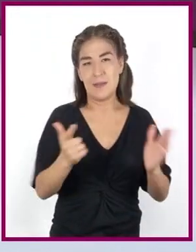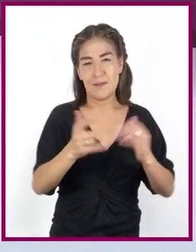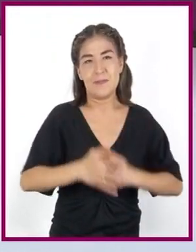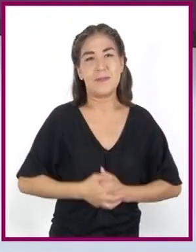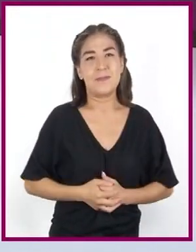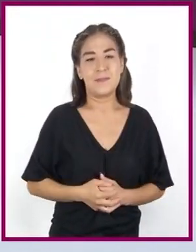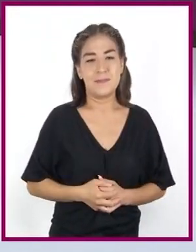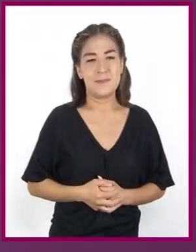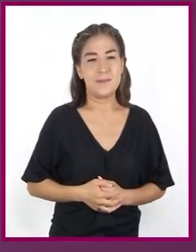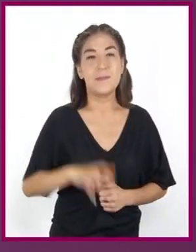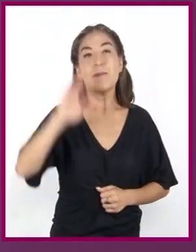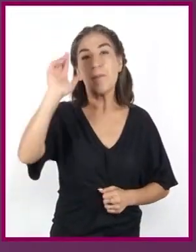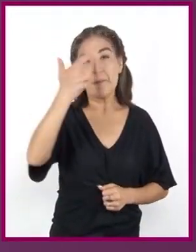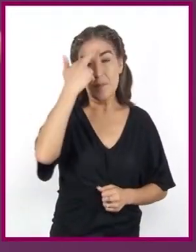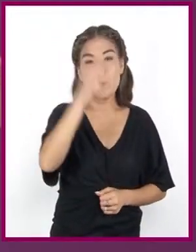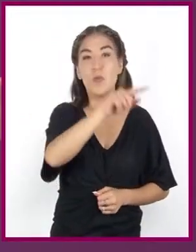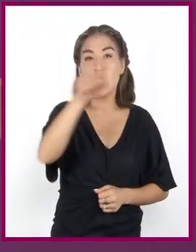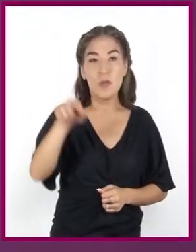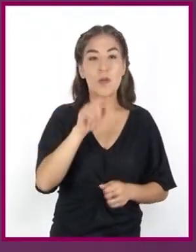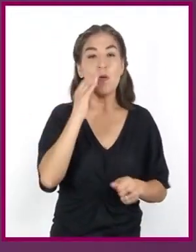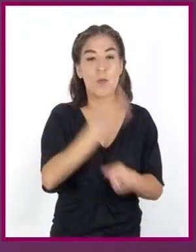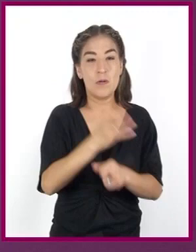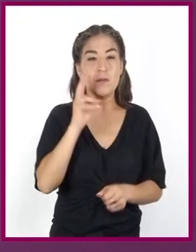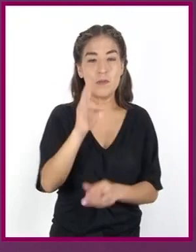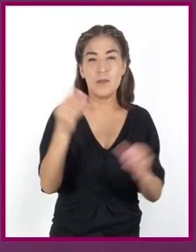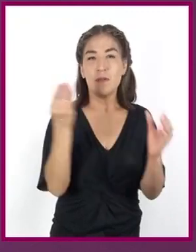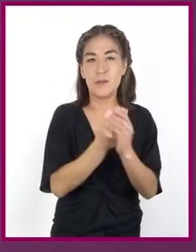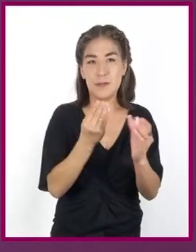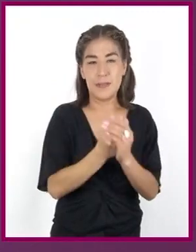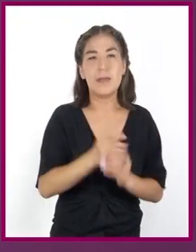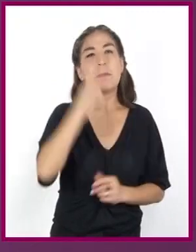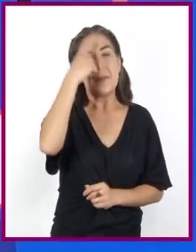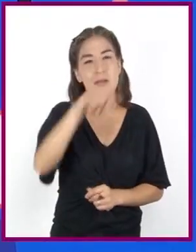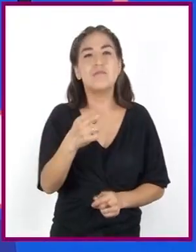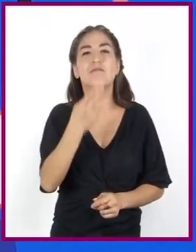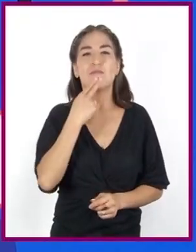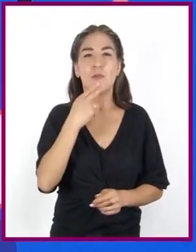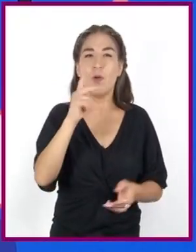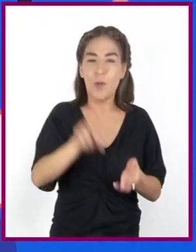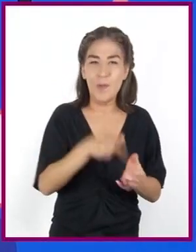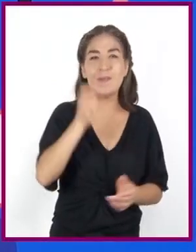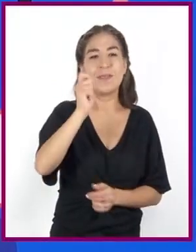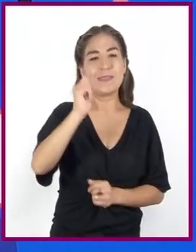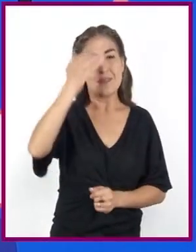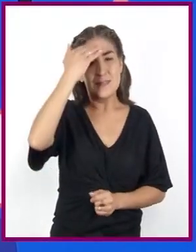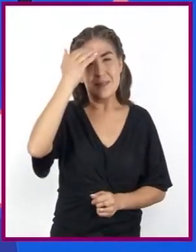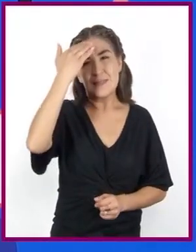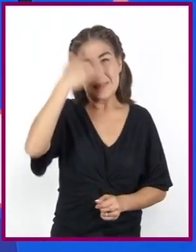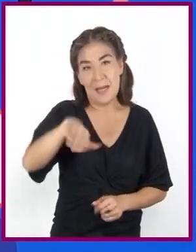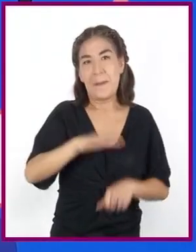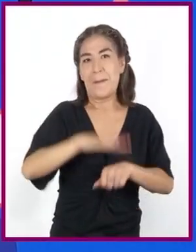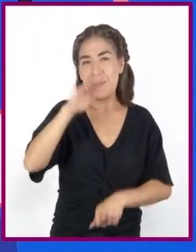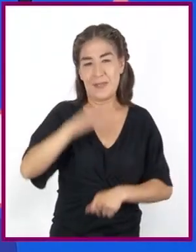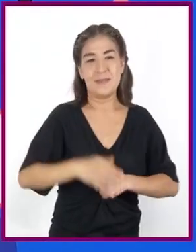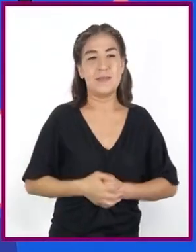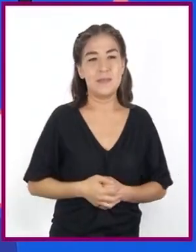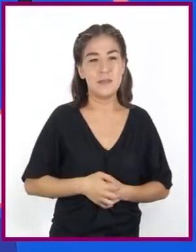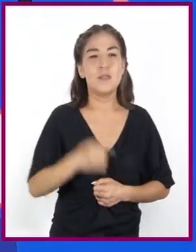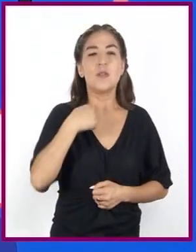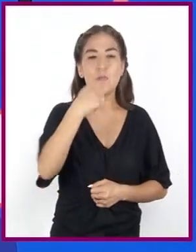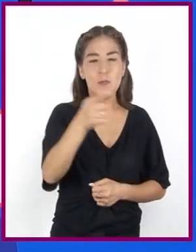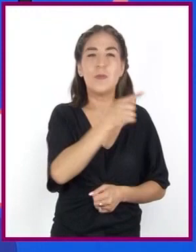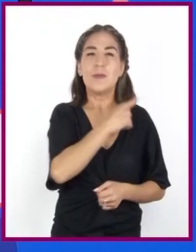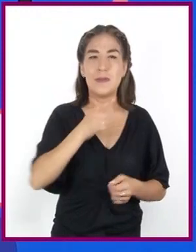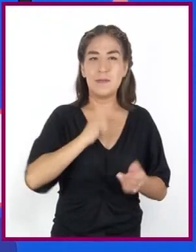texto. Recuerden que todo lo que vean en esta sesión es para reforzar su conocimiento, así que les recomiendo llevar